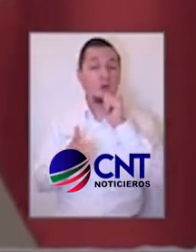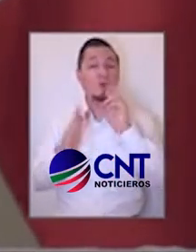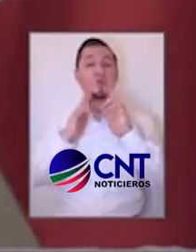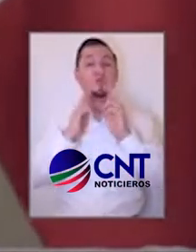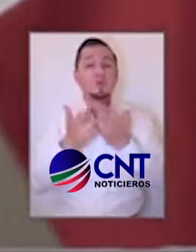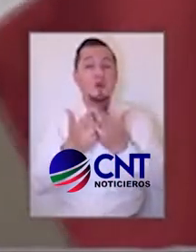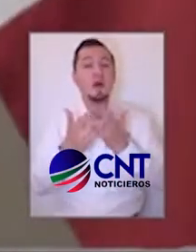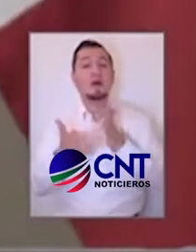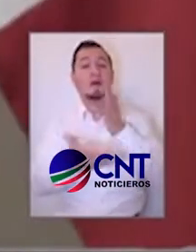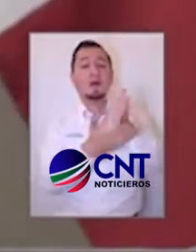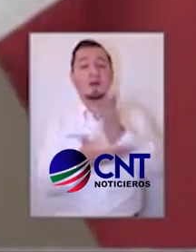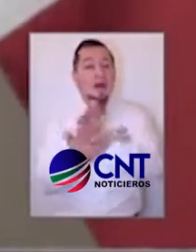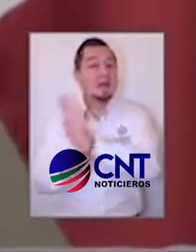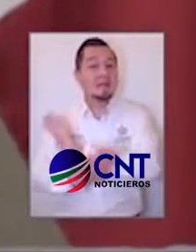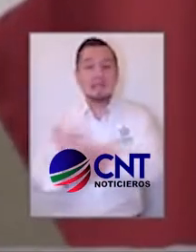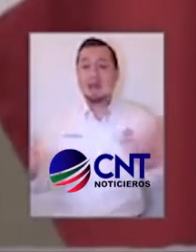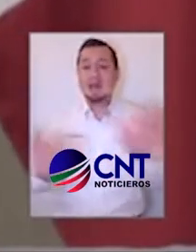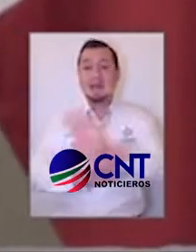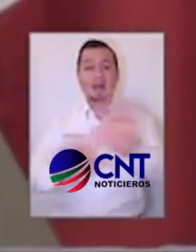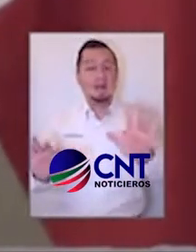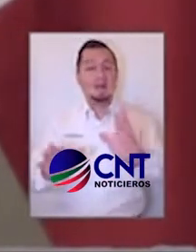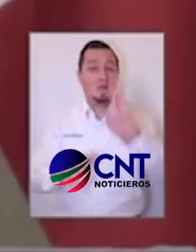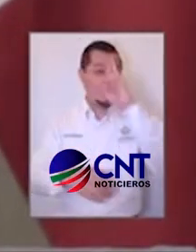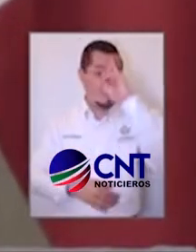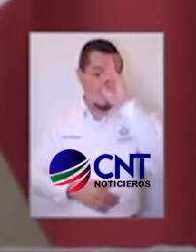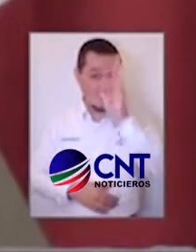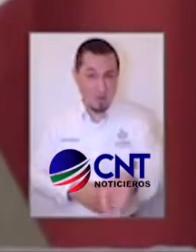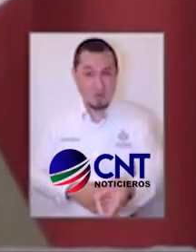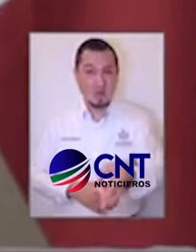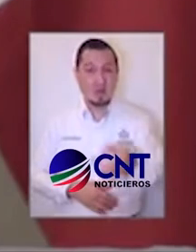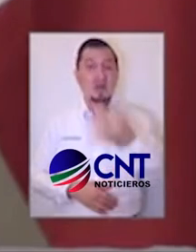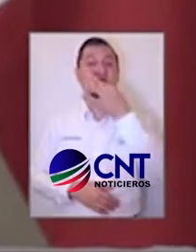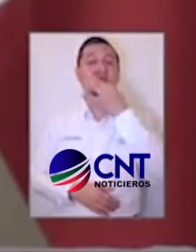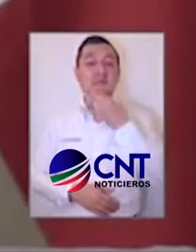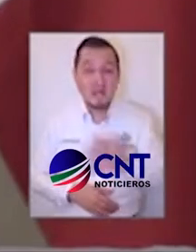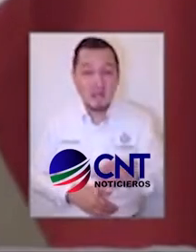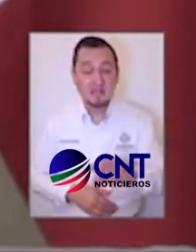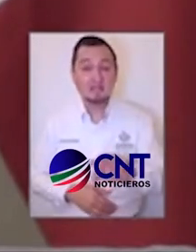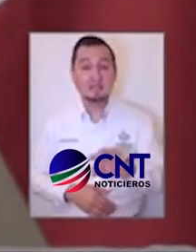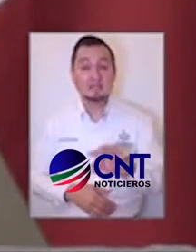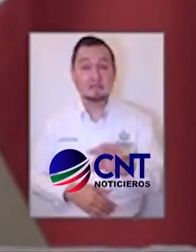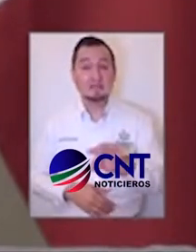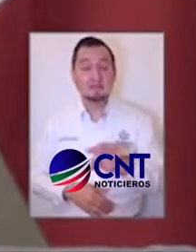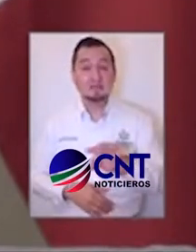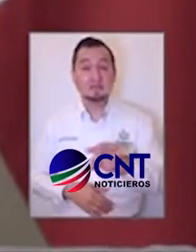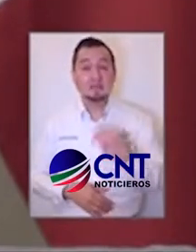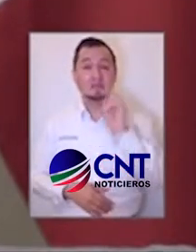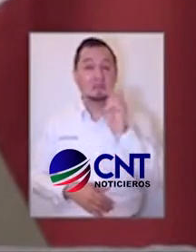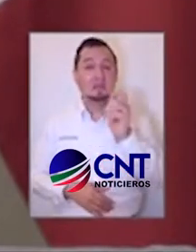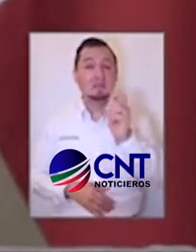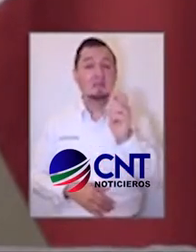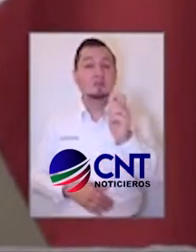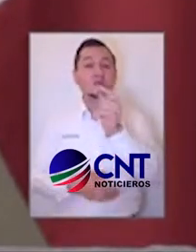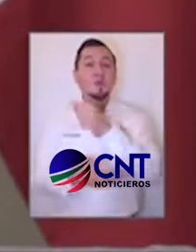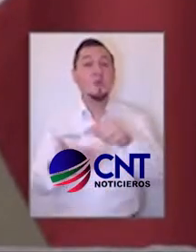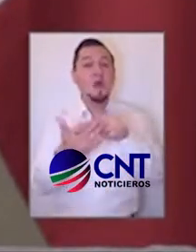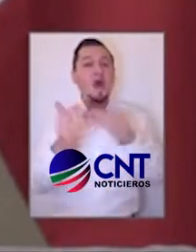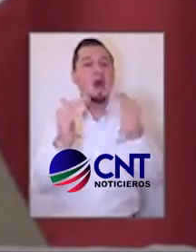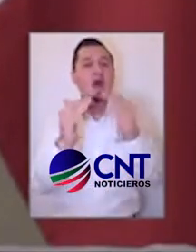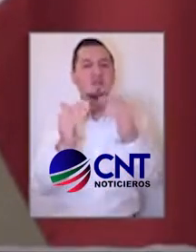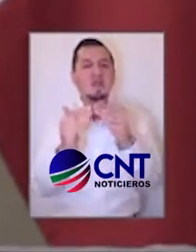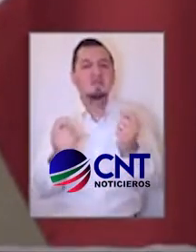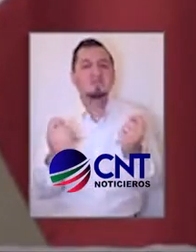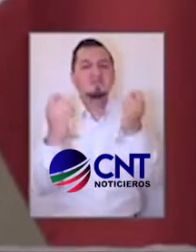no podrá haber reuniones de más de 10 personas. Quedan prohibidas las fiestas en